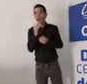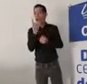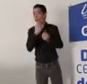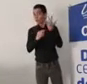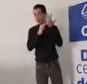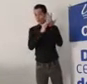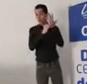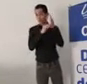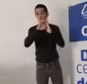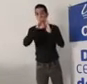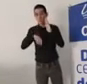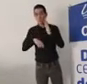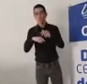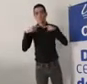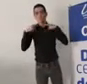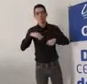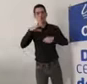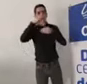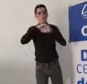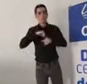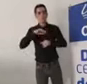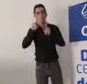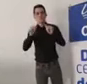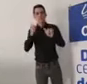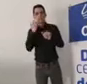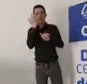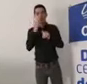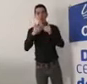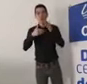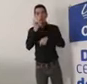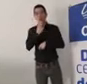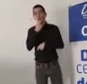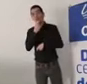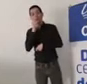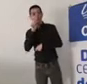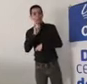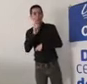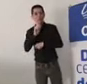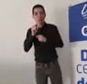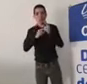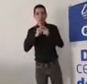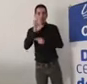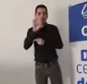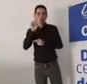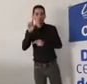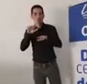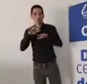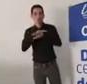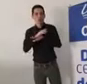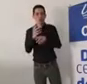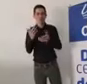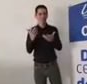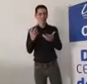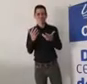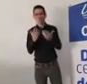volverse homosexuales, que el país se lo iba a tomar la insurgencia, un montón de cosas sin sentido. El peligro de las fake